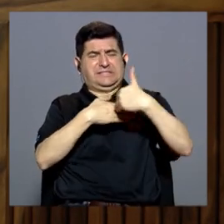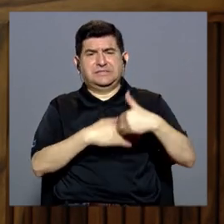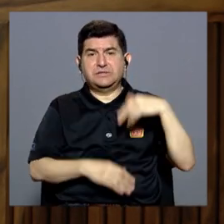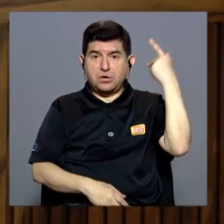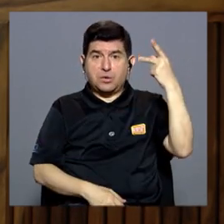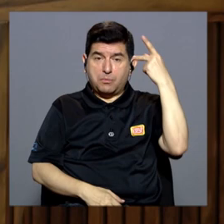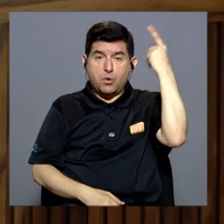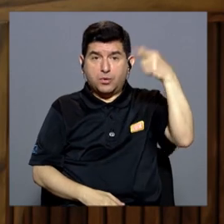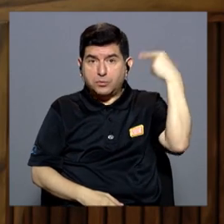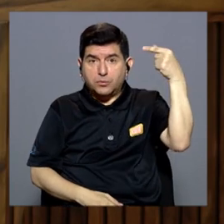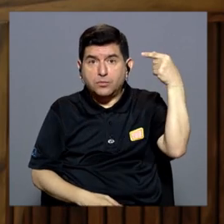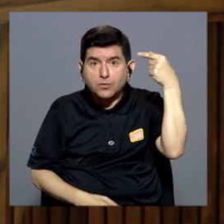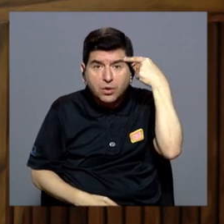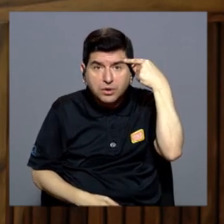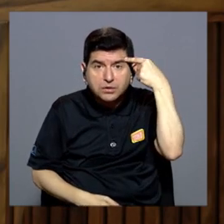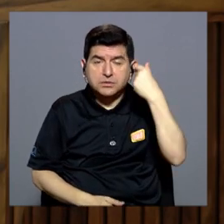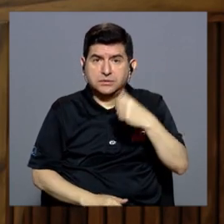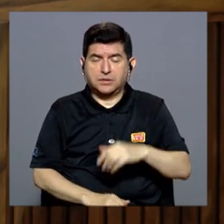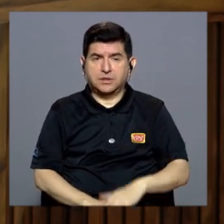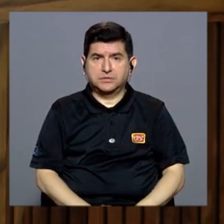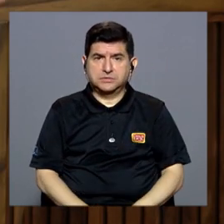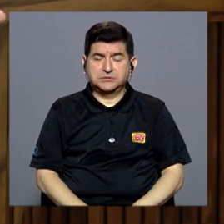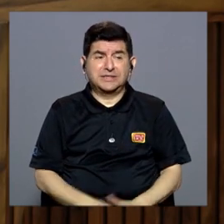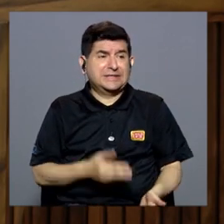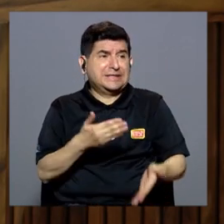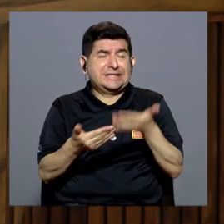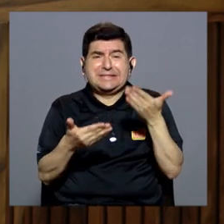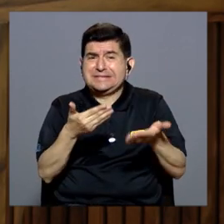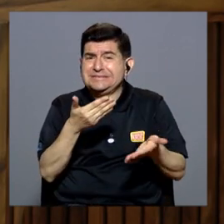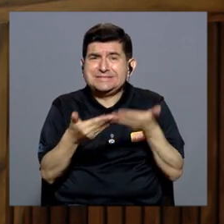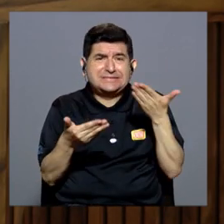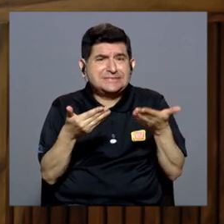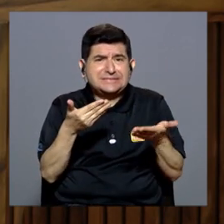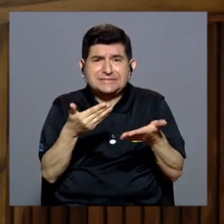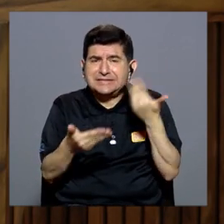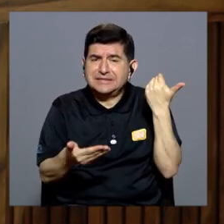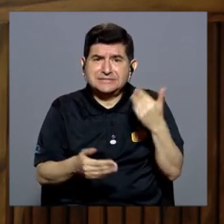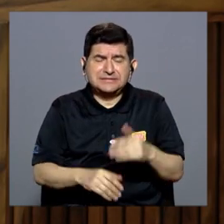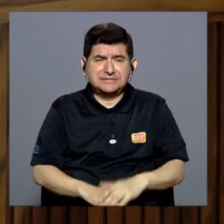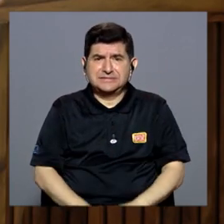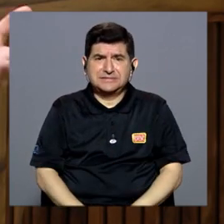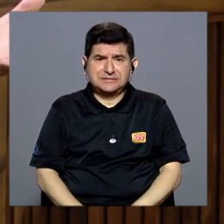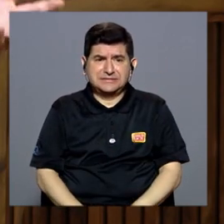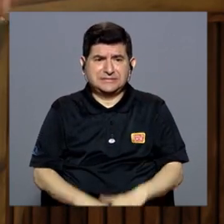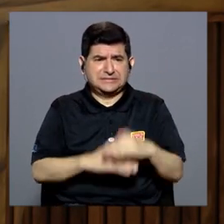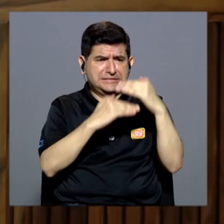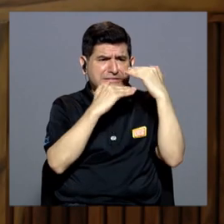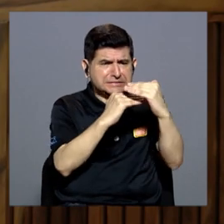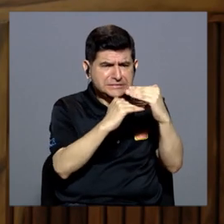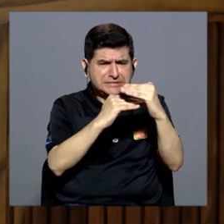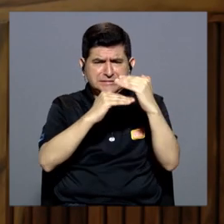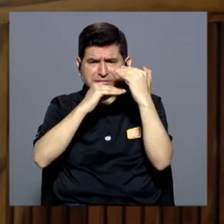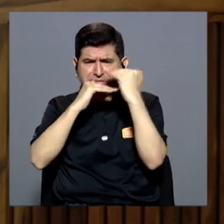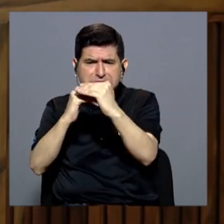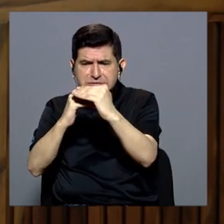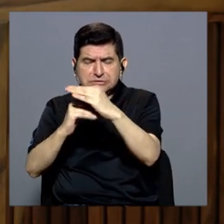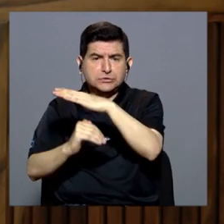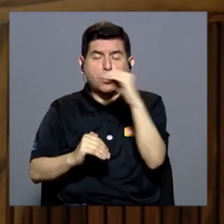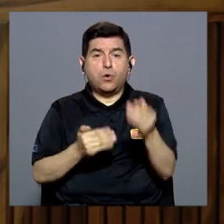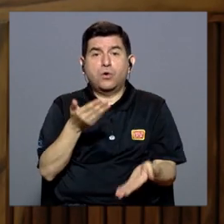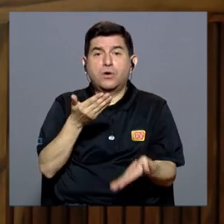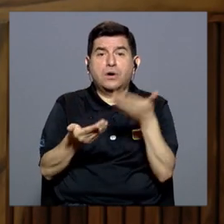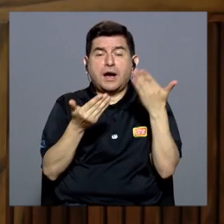políticas estatales que prácticamente la limitan o